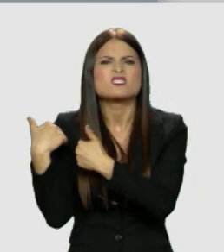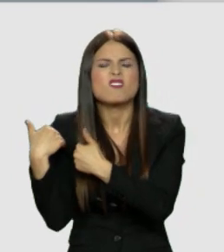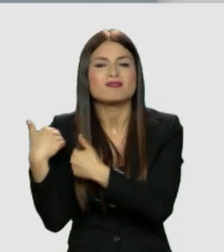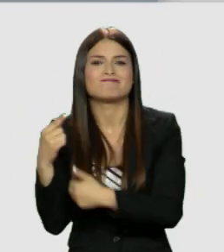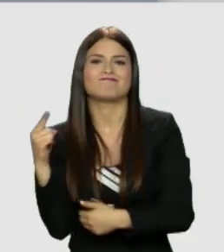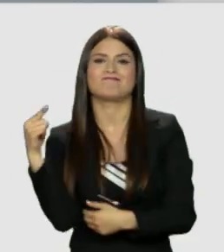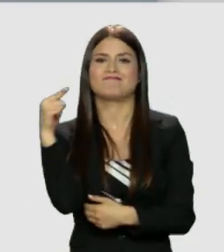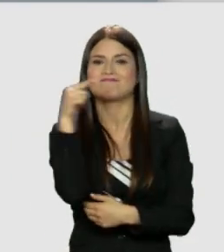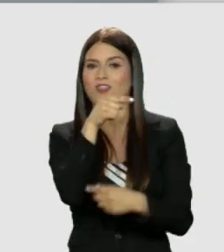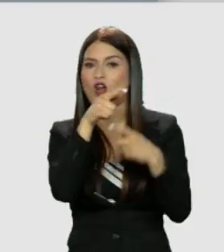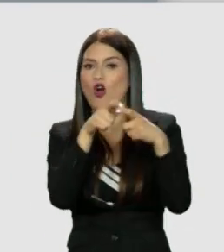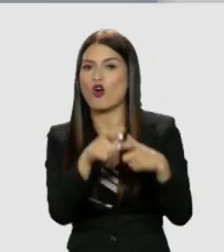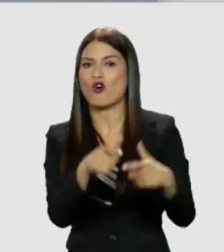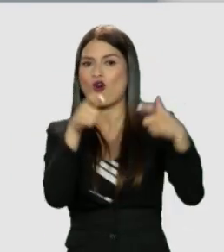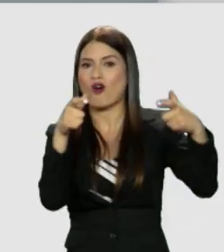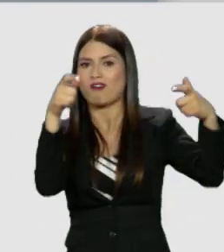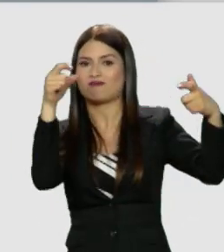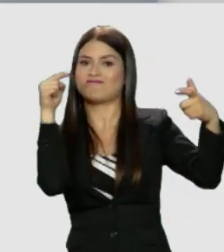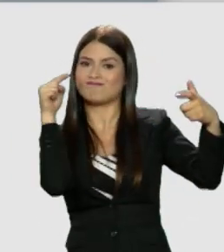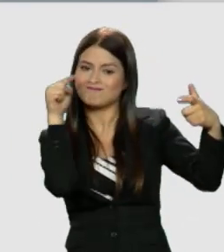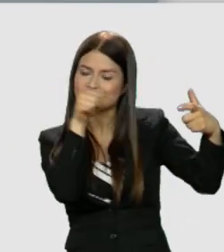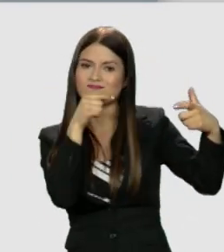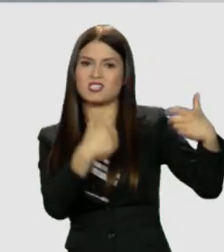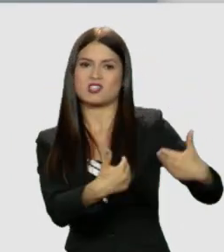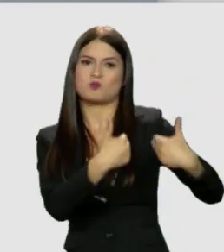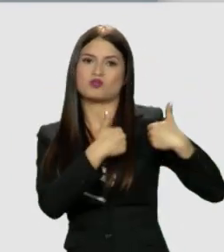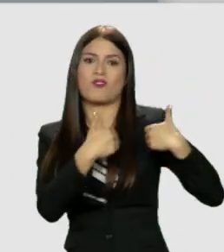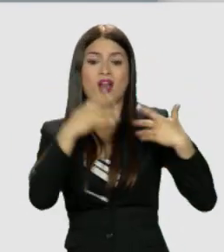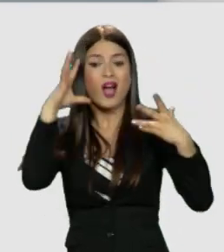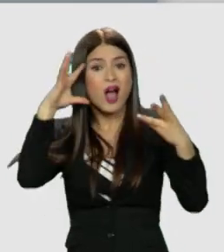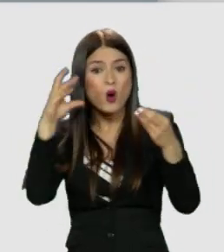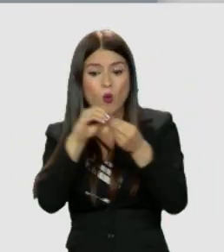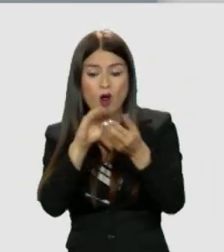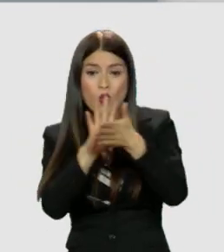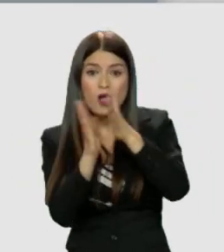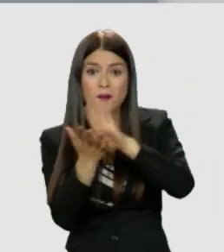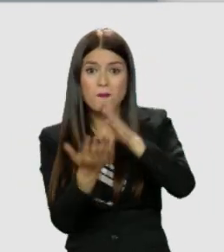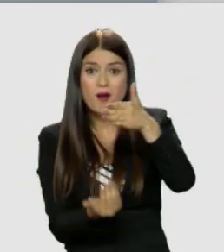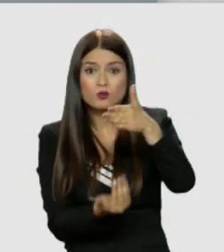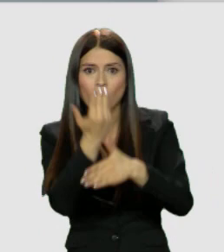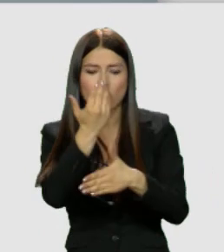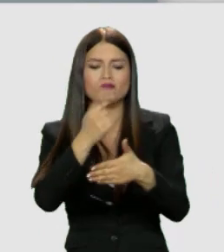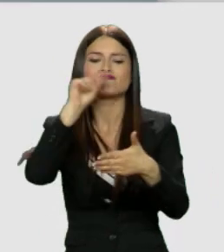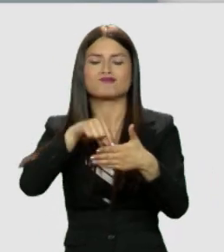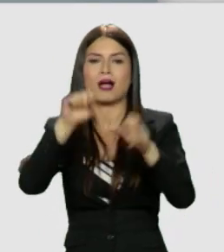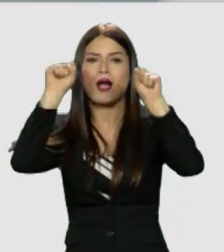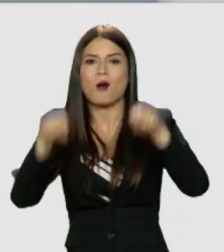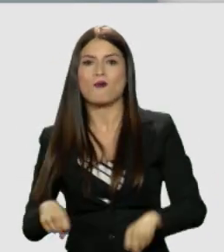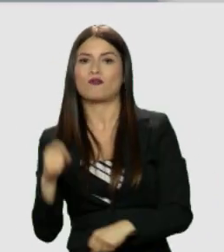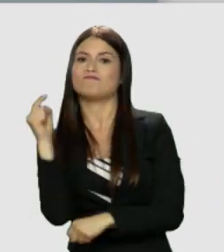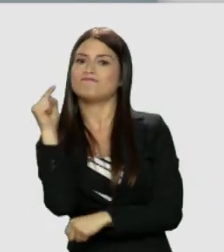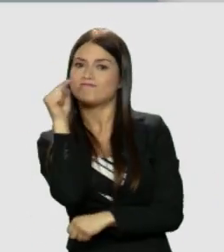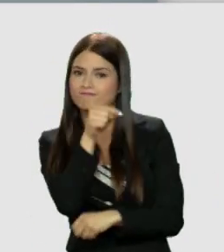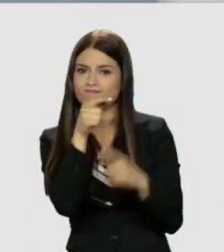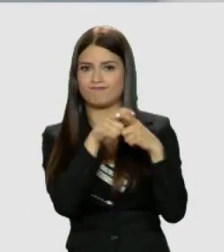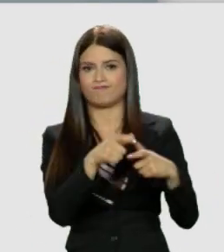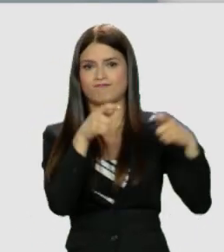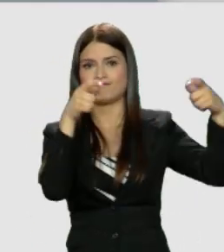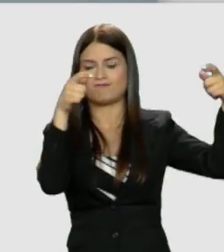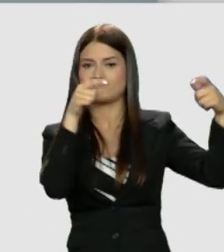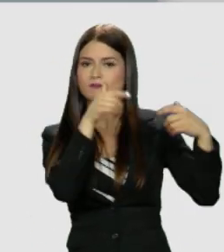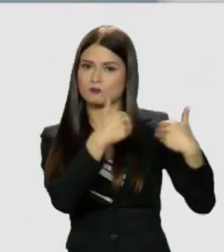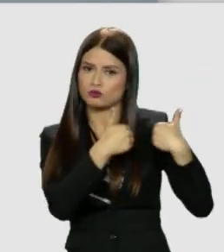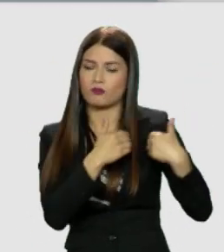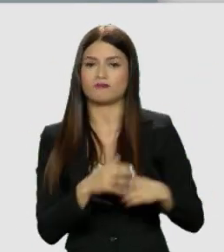idónea para refrendar el acuerdo de Paz El Congreso es que